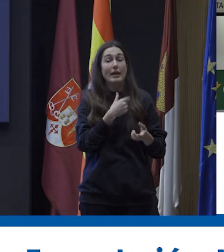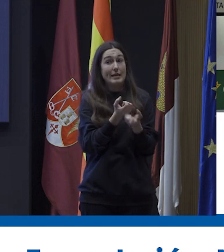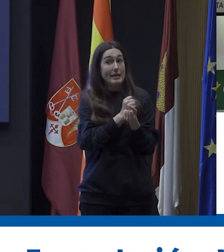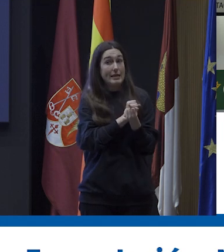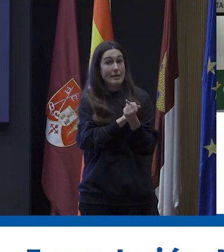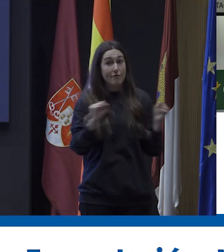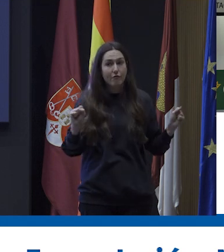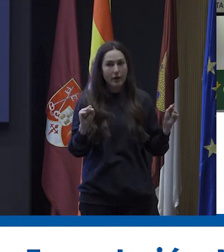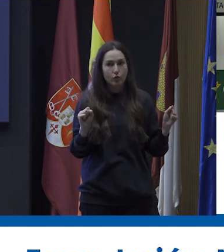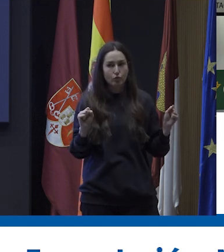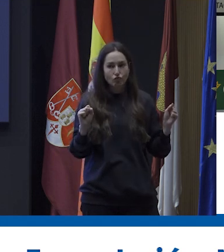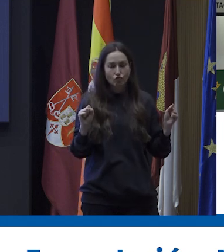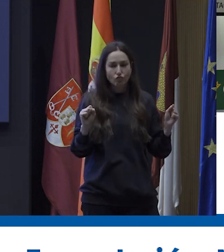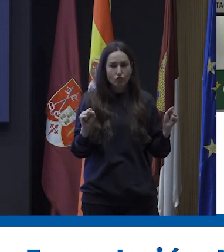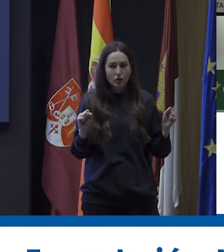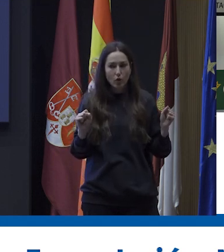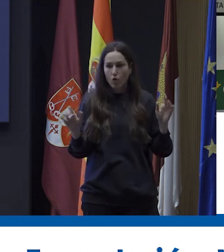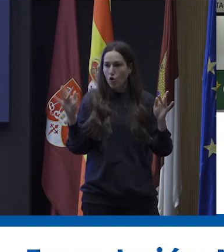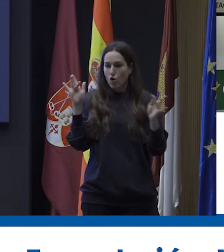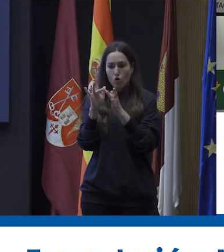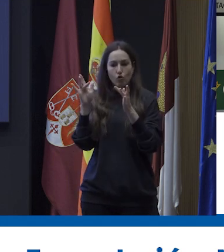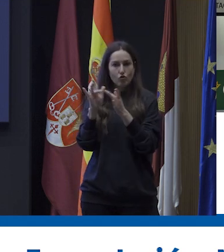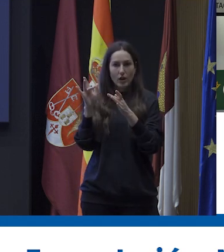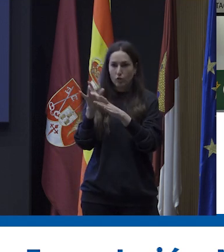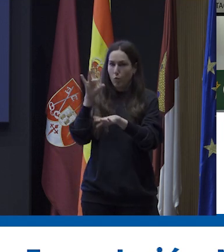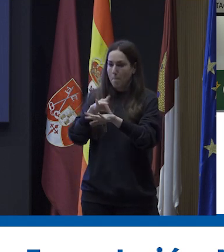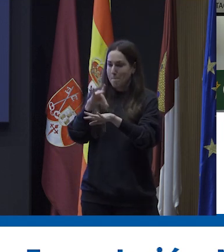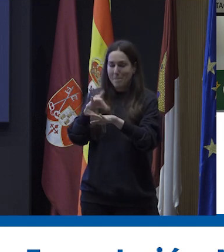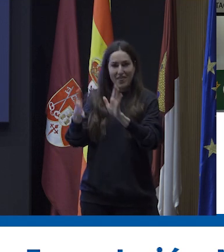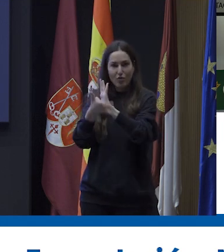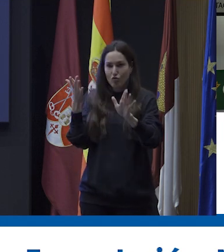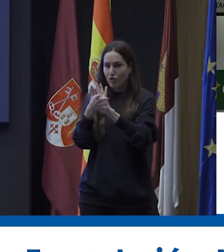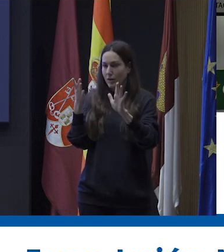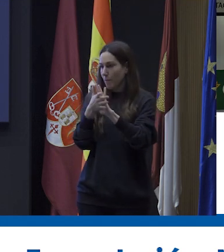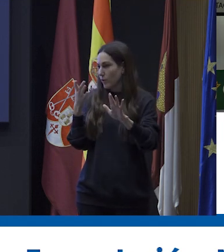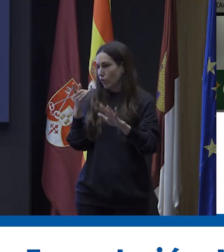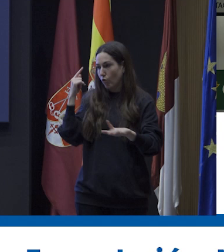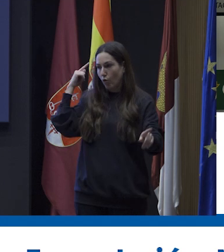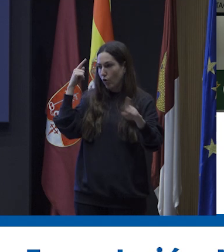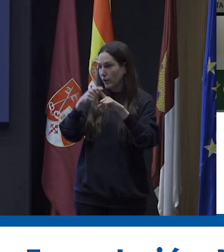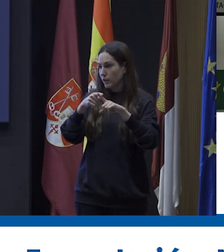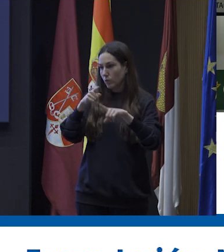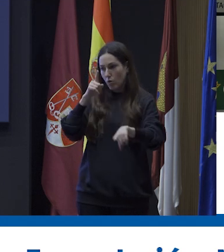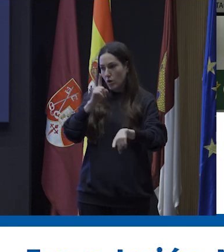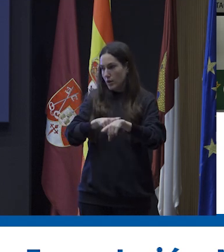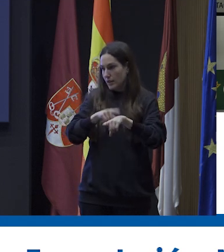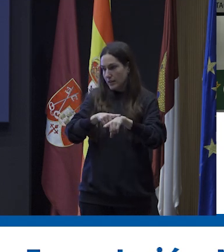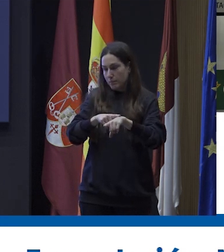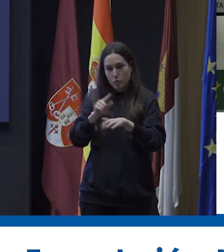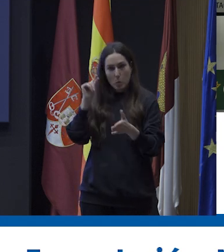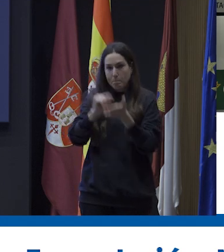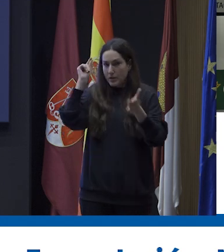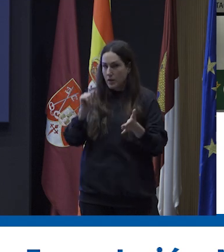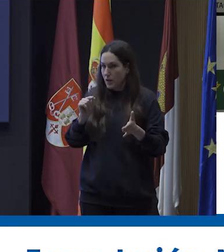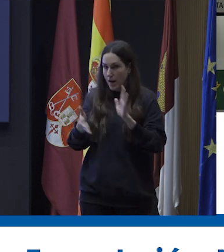con una angina, se pusiera en contacto con el sistema médico para acortar el tiempo, que el tiempo fuera el mínimo posible desde que inician los